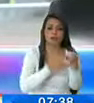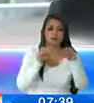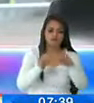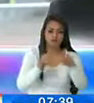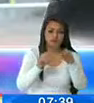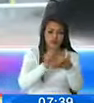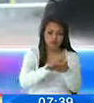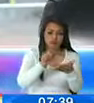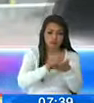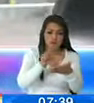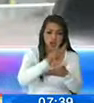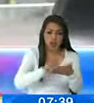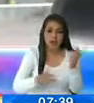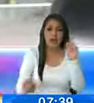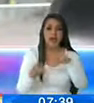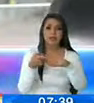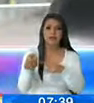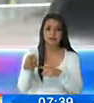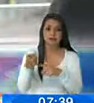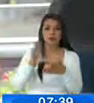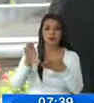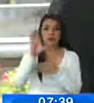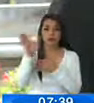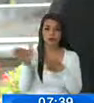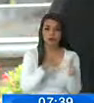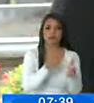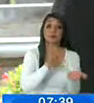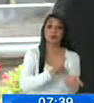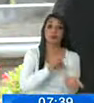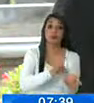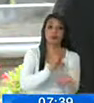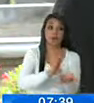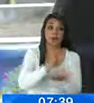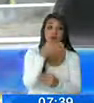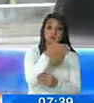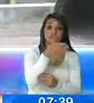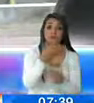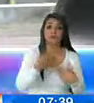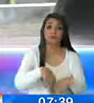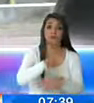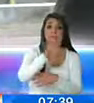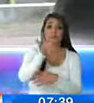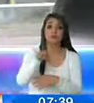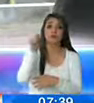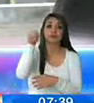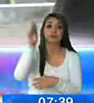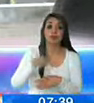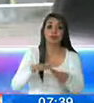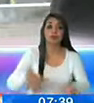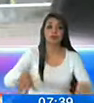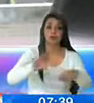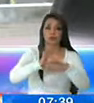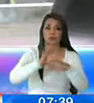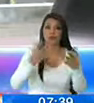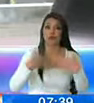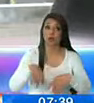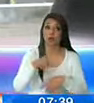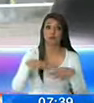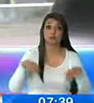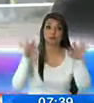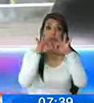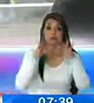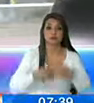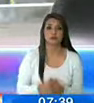hasta bachillerato. El programa médico del barrio tiene ya una presencia en el 25% del territorio nacional, eso es muy